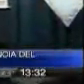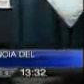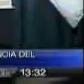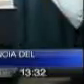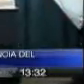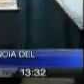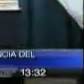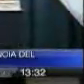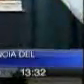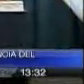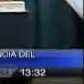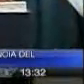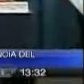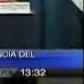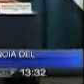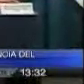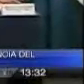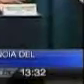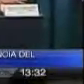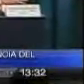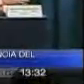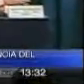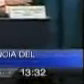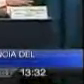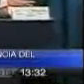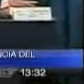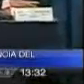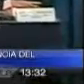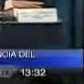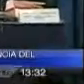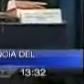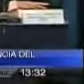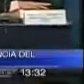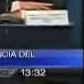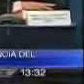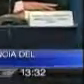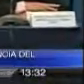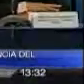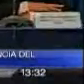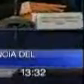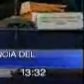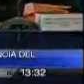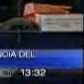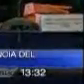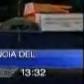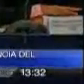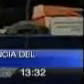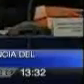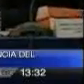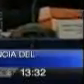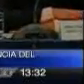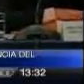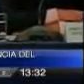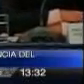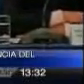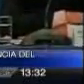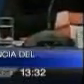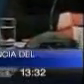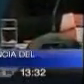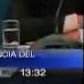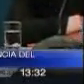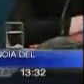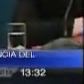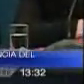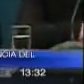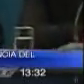especial para la defensa del caso y decidimos entonces, además, que este proceso